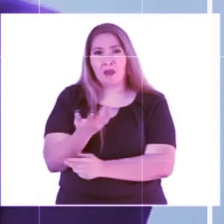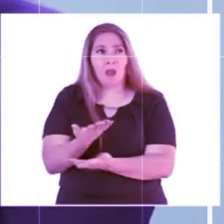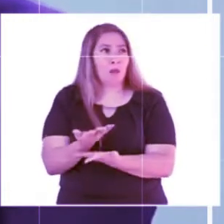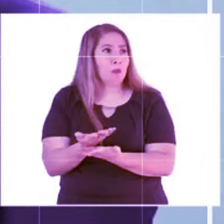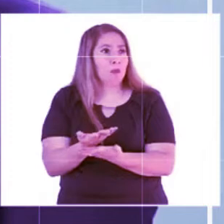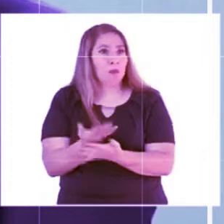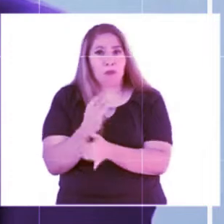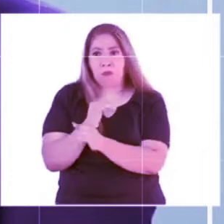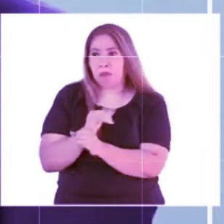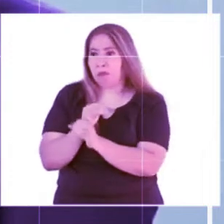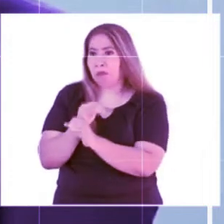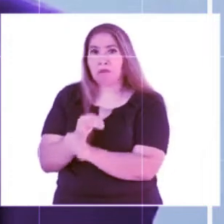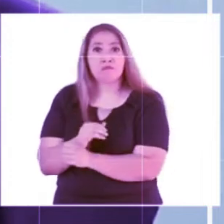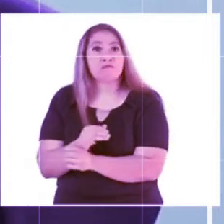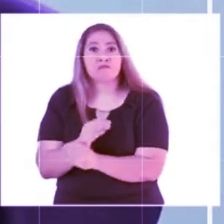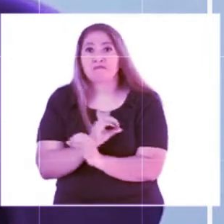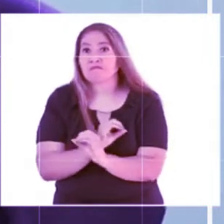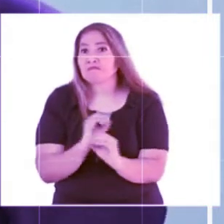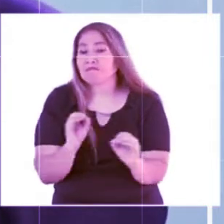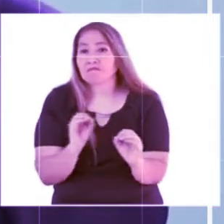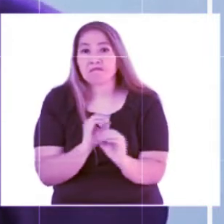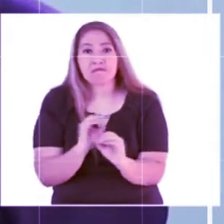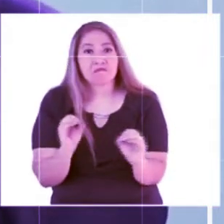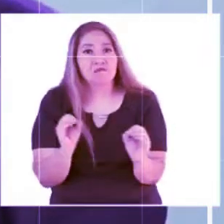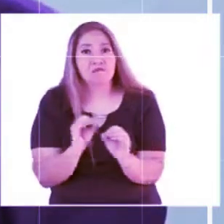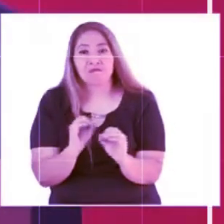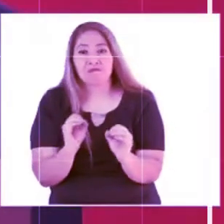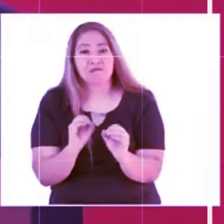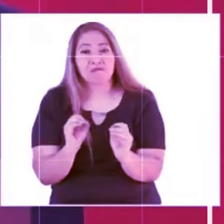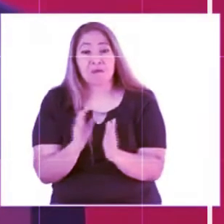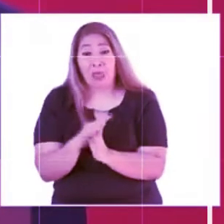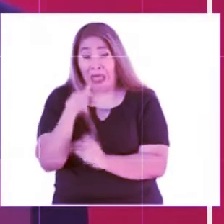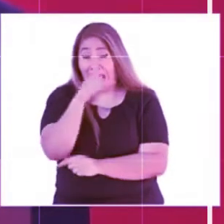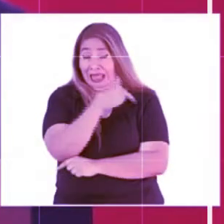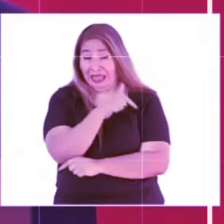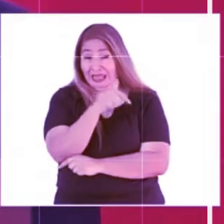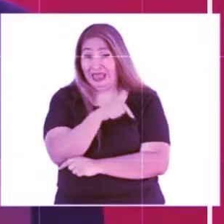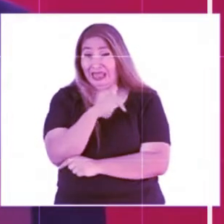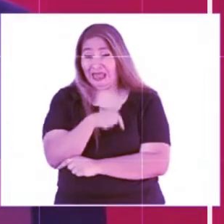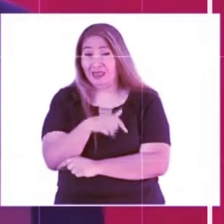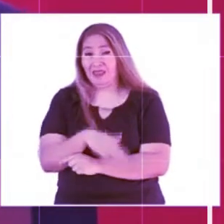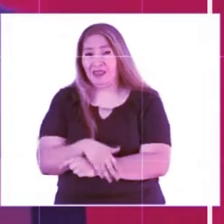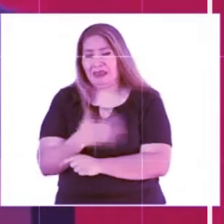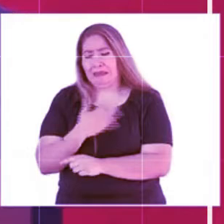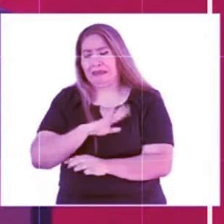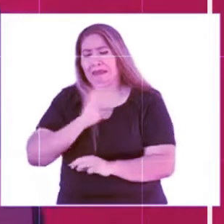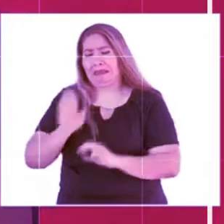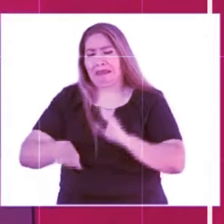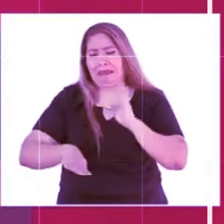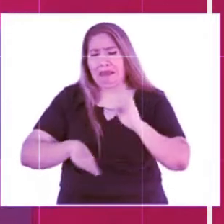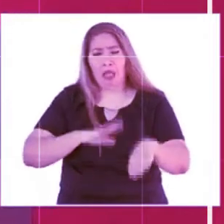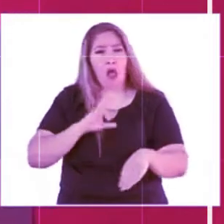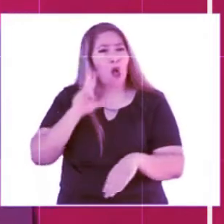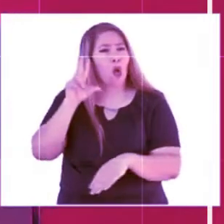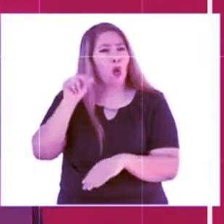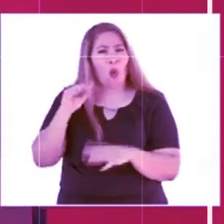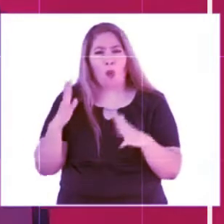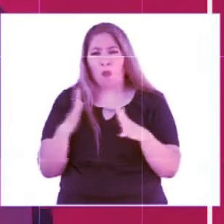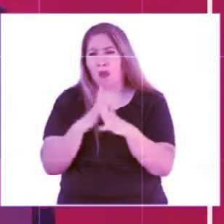fueron investigados. Aclaro que en esta deleznable masacre no